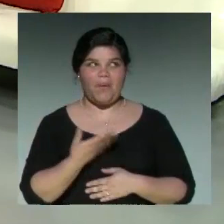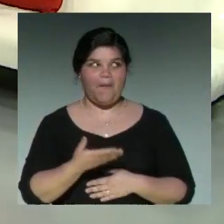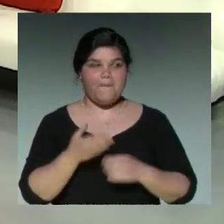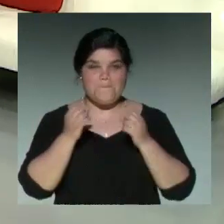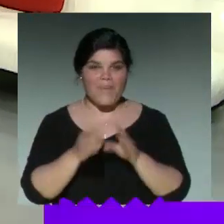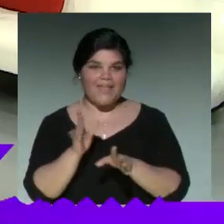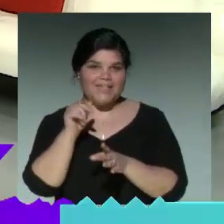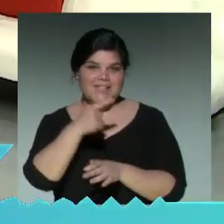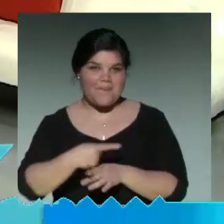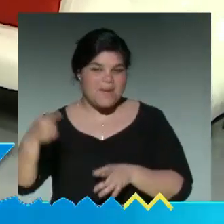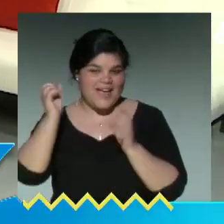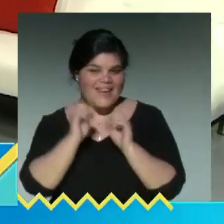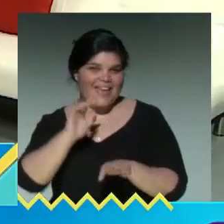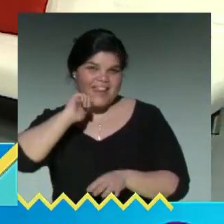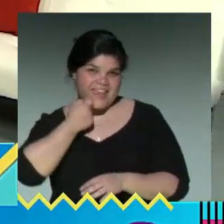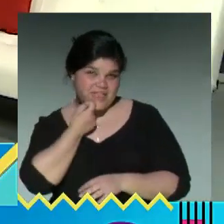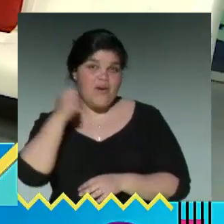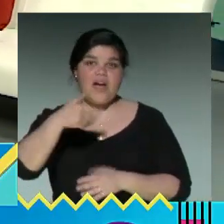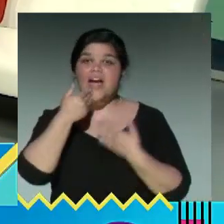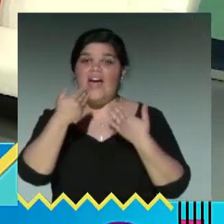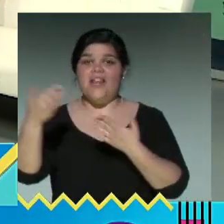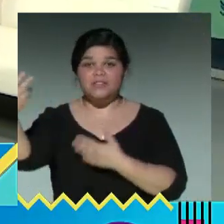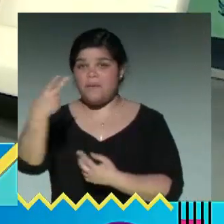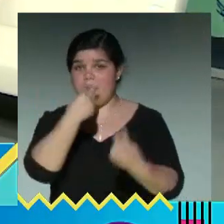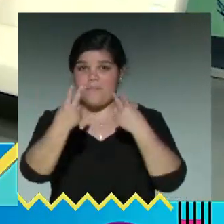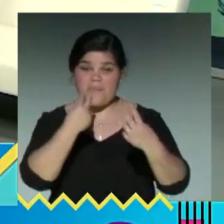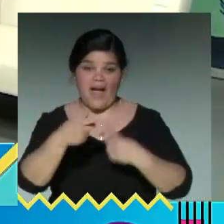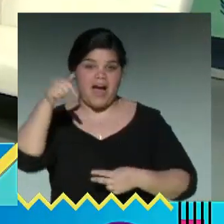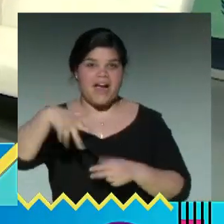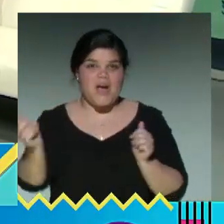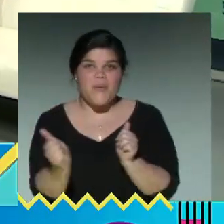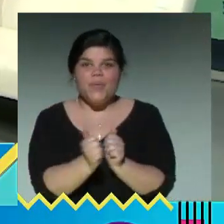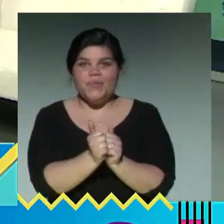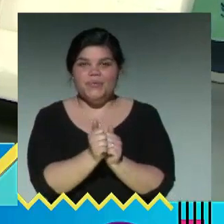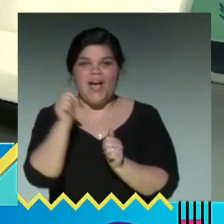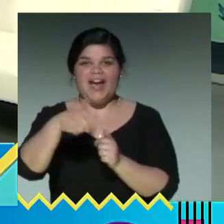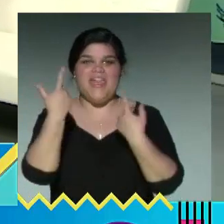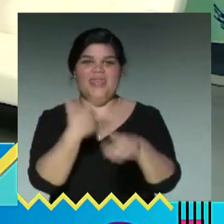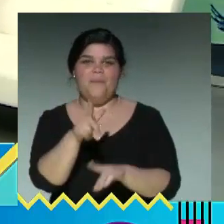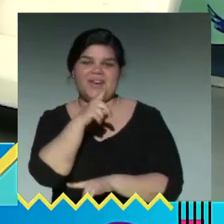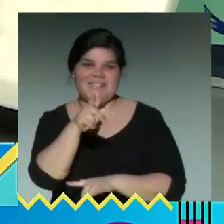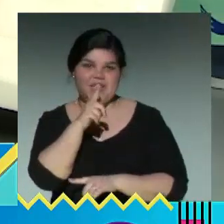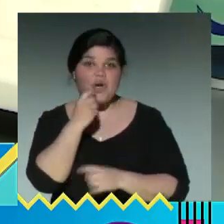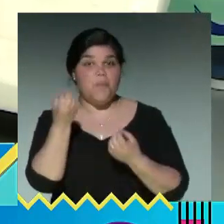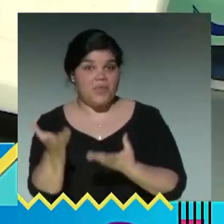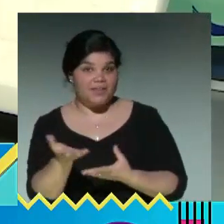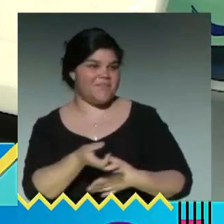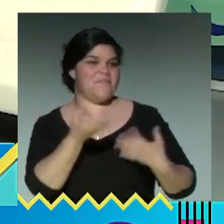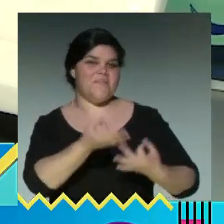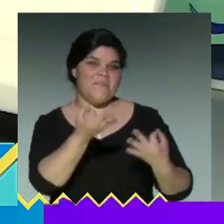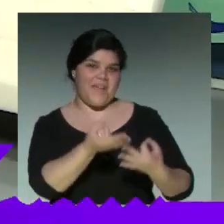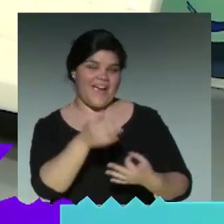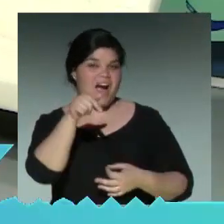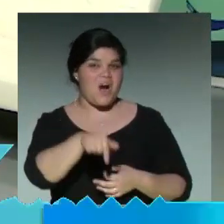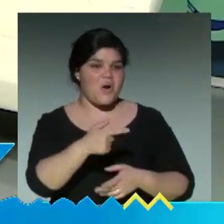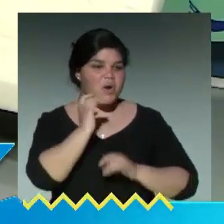buen comienzo de semana para todos. Muchas gracias por estar allí nuevamente en esto, acompañando esto que es Distintos Parecidos. ¿Cómo estás, Caro? Bien, muy bien, Fer, y por